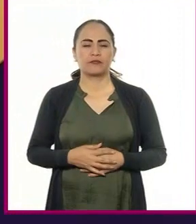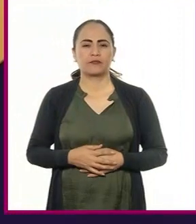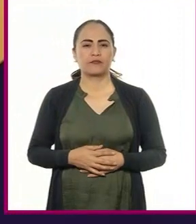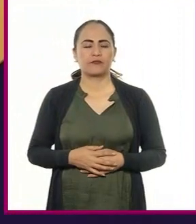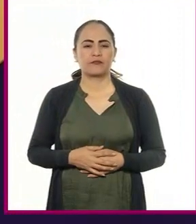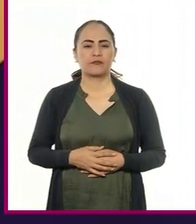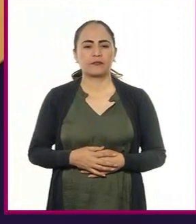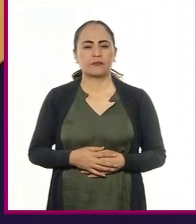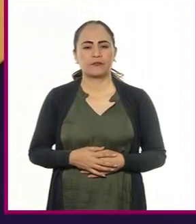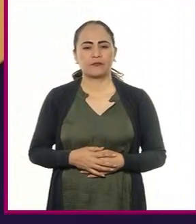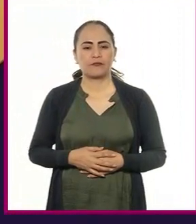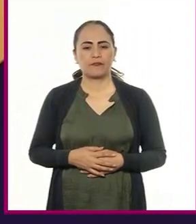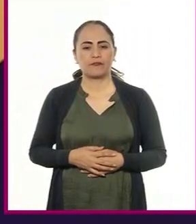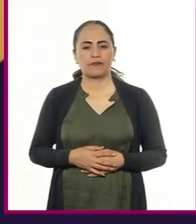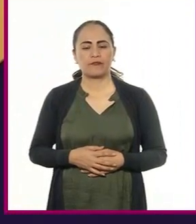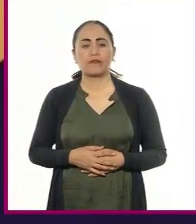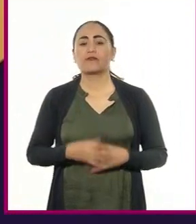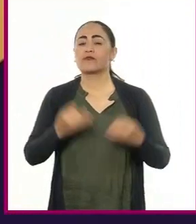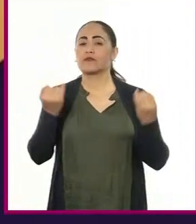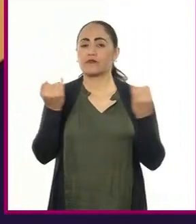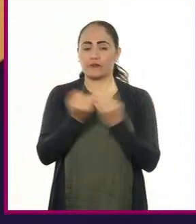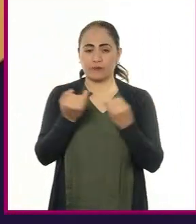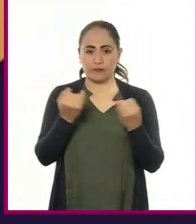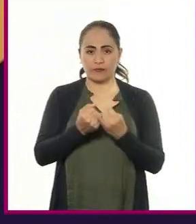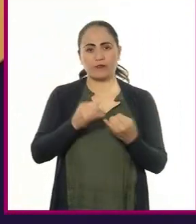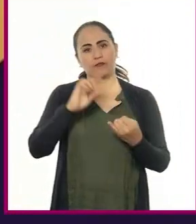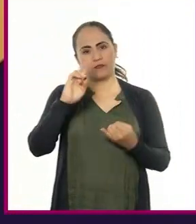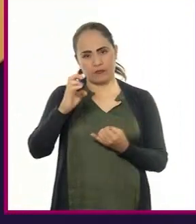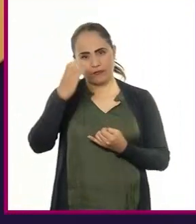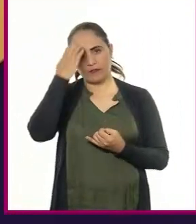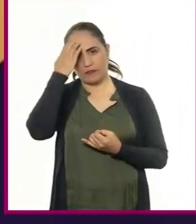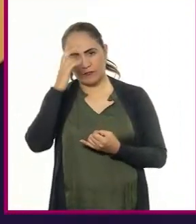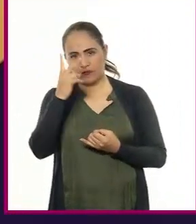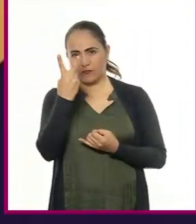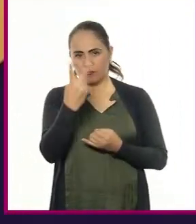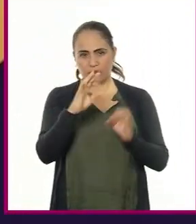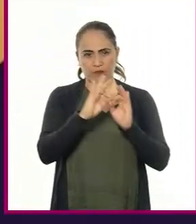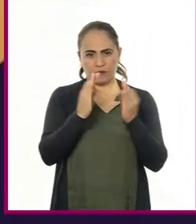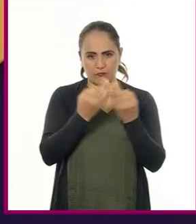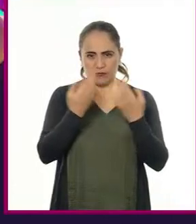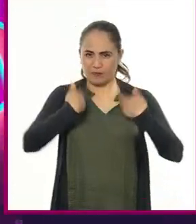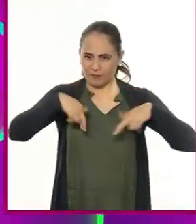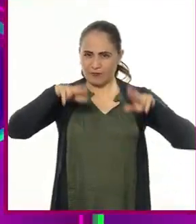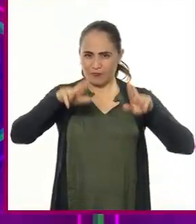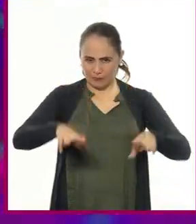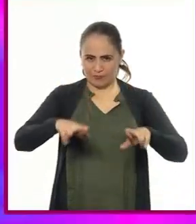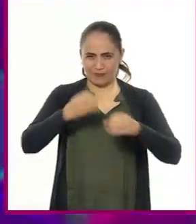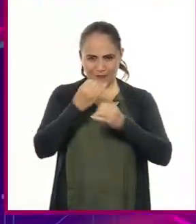Asimismo, se pueden reconocer dos formas gráficas de representar los datos.